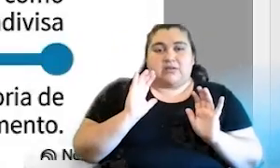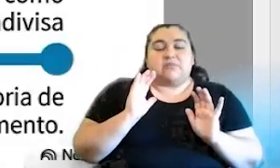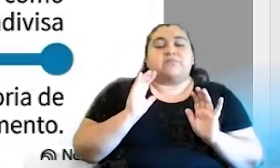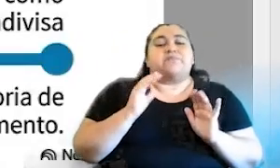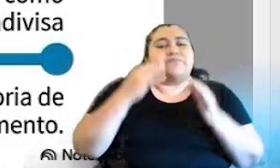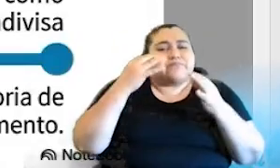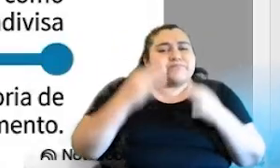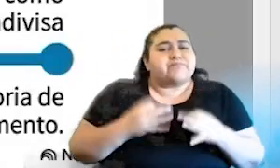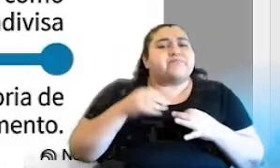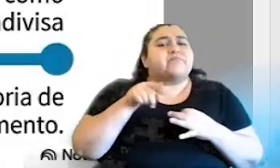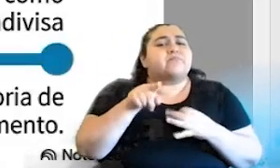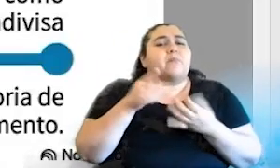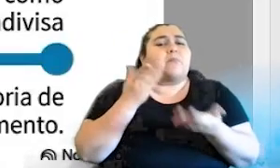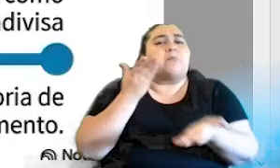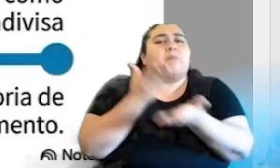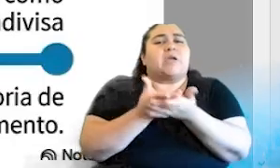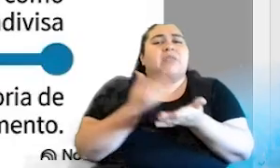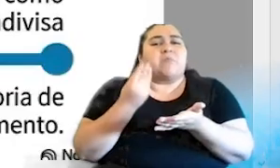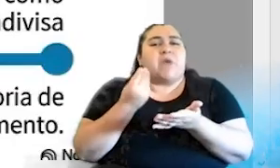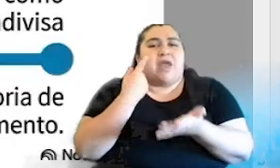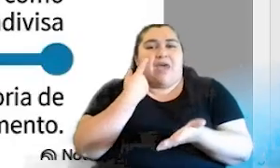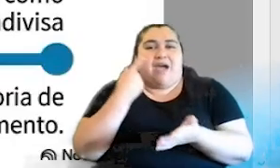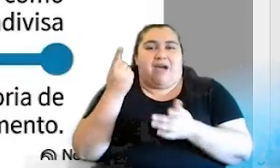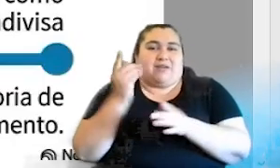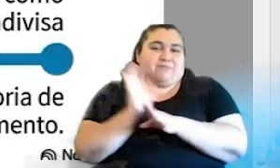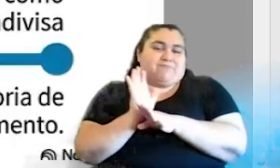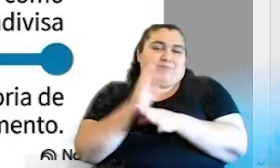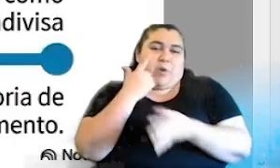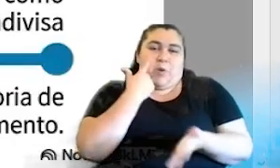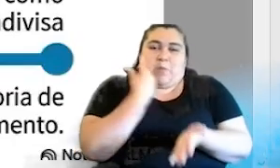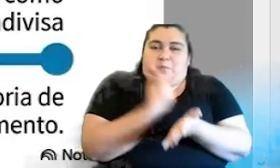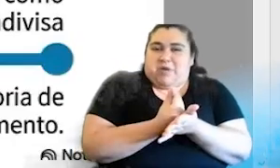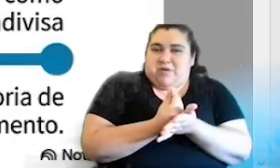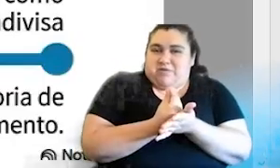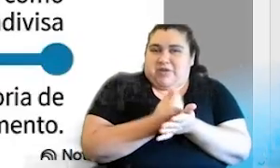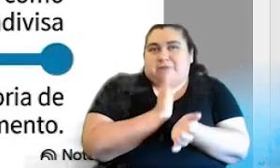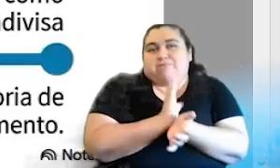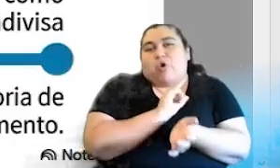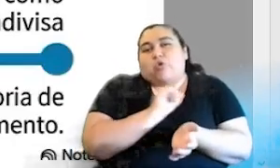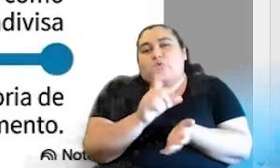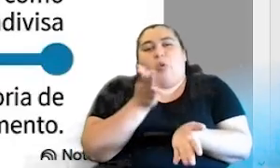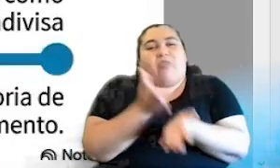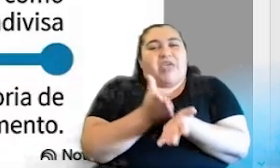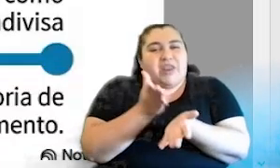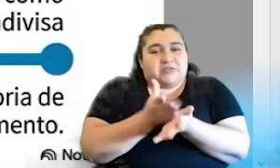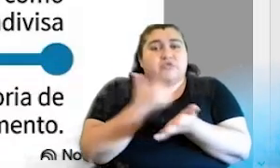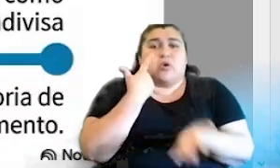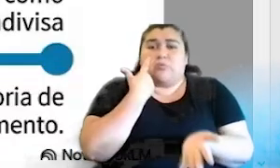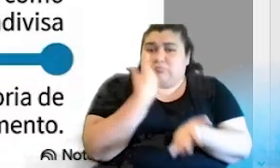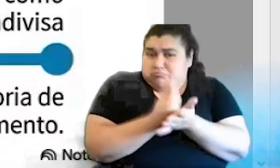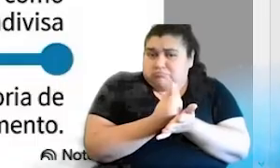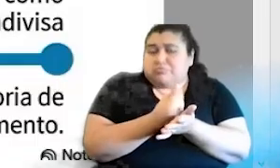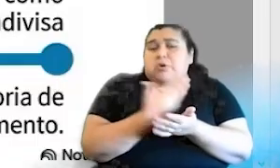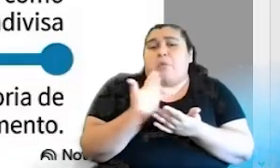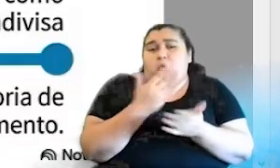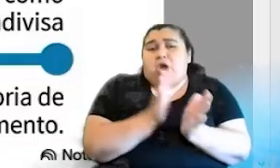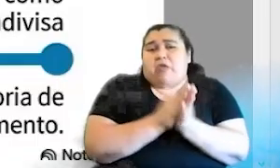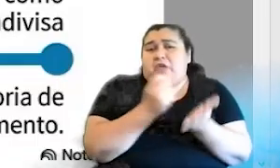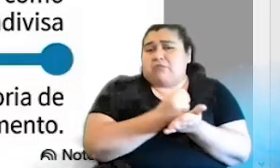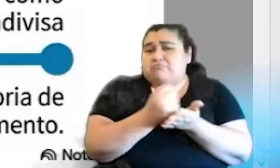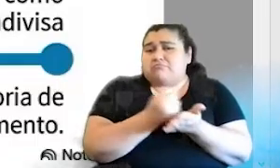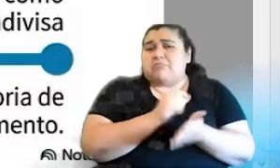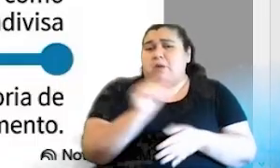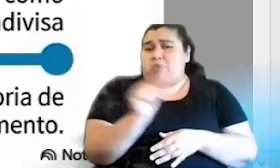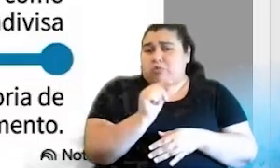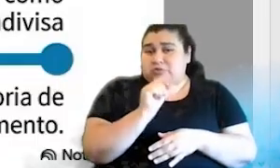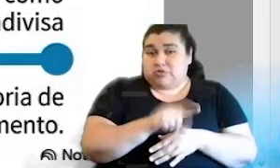en principio, solicita para ser residente argentino desde el derecho común, puede tener una residencia transitoria, mientras que en el